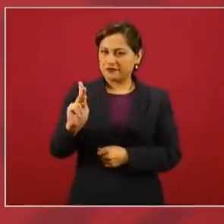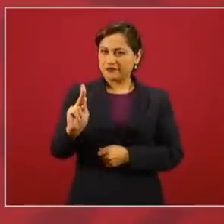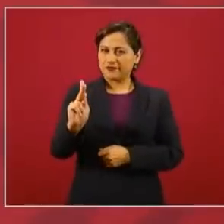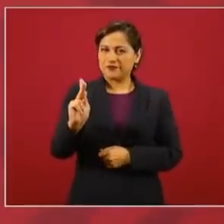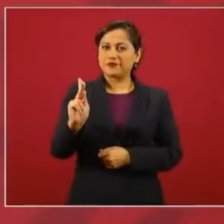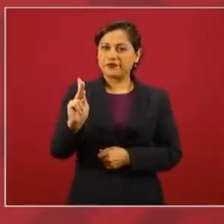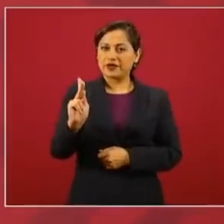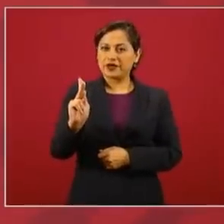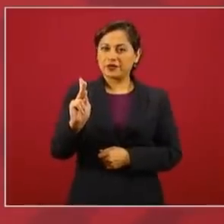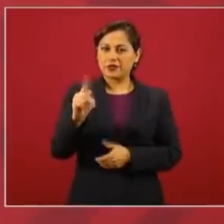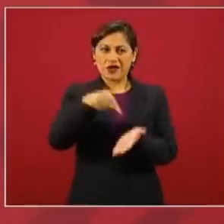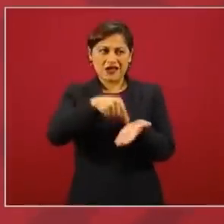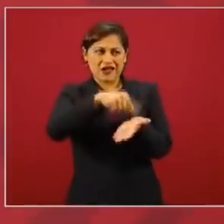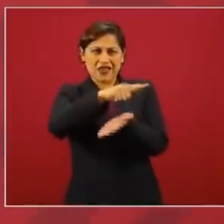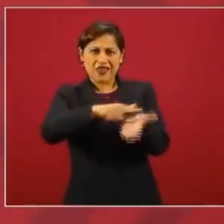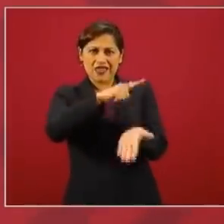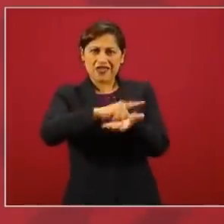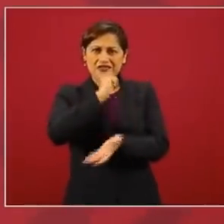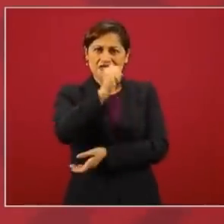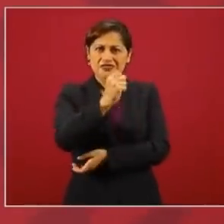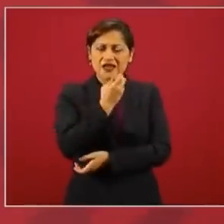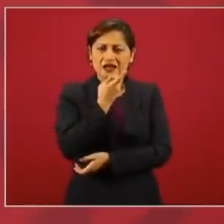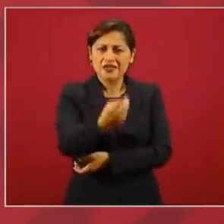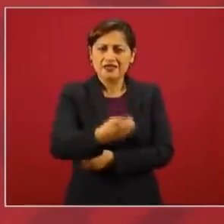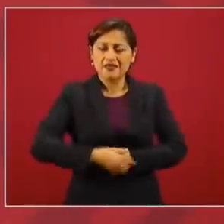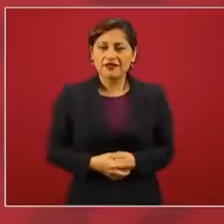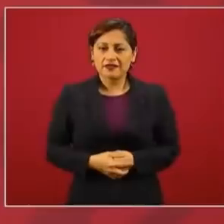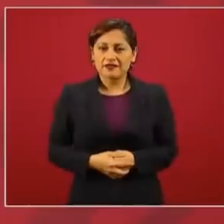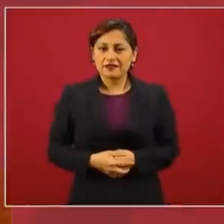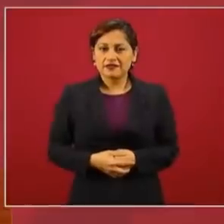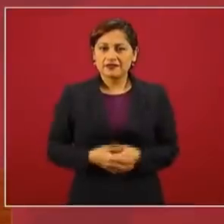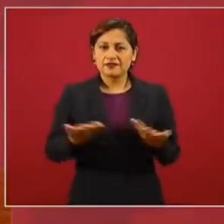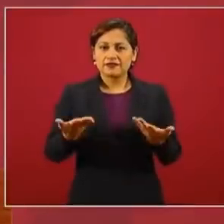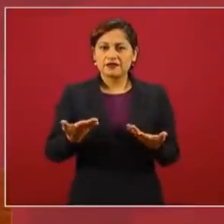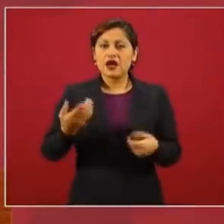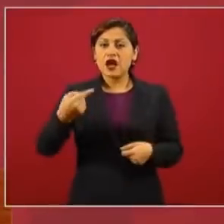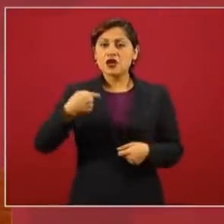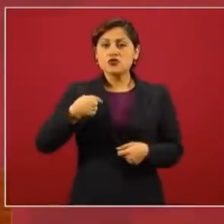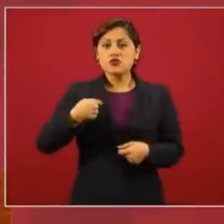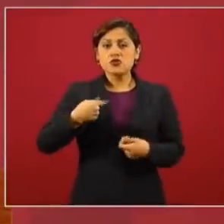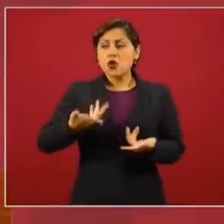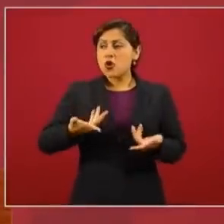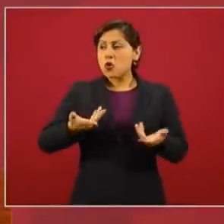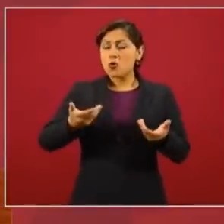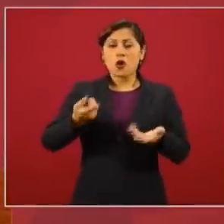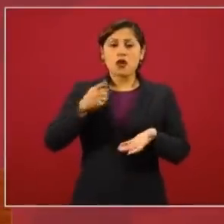no era delito grave la corrupción. El que robaba podía salir bajo fianza.